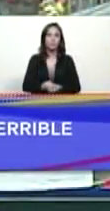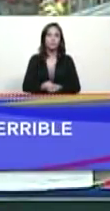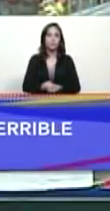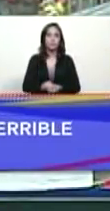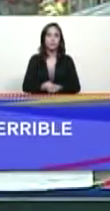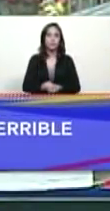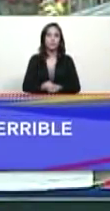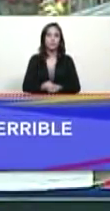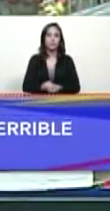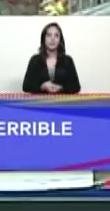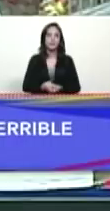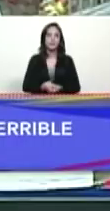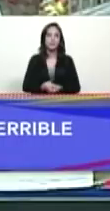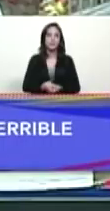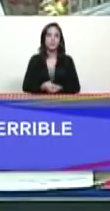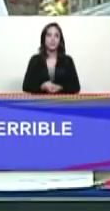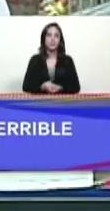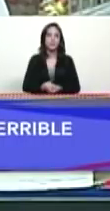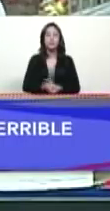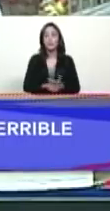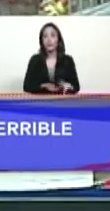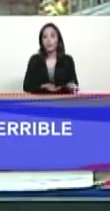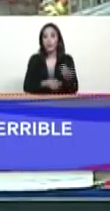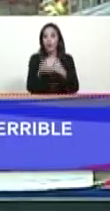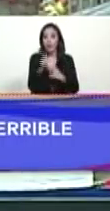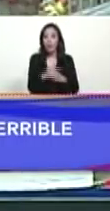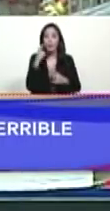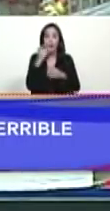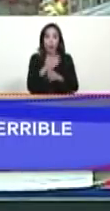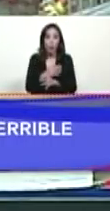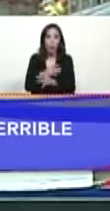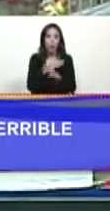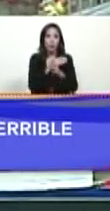también estuvieron hablando de los juguetes.